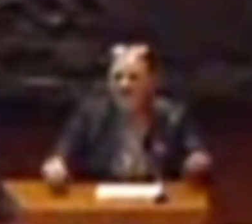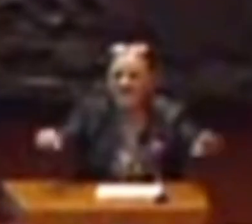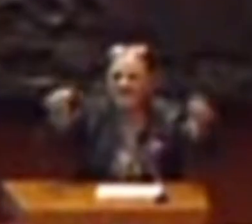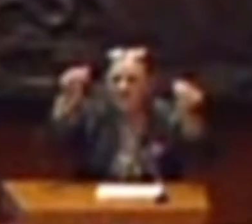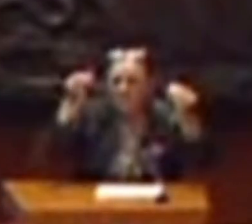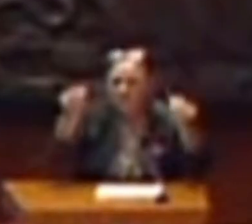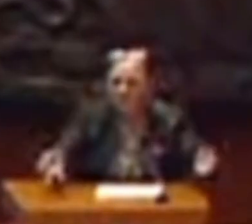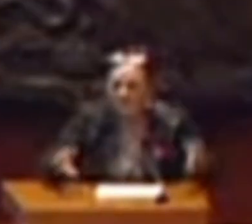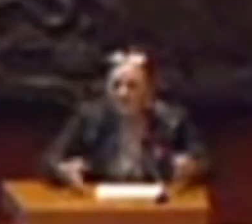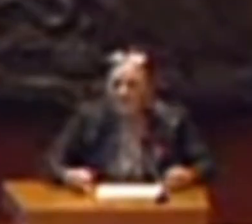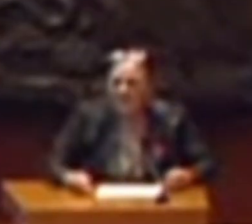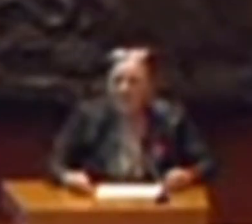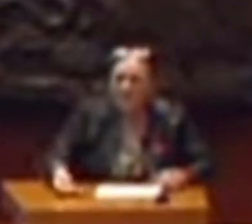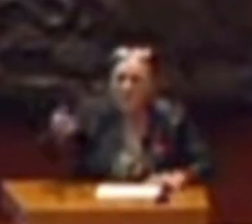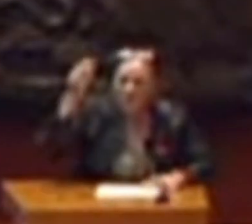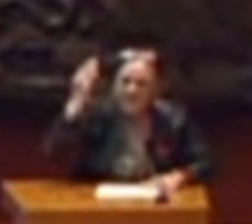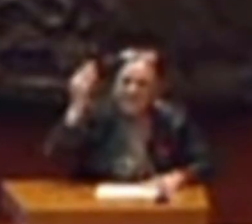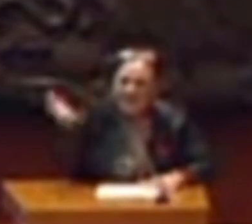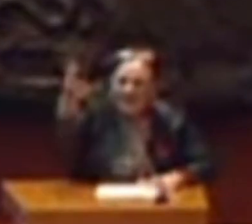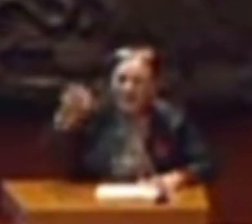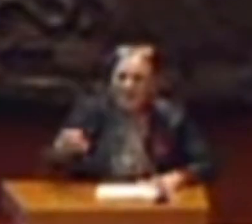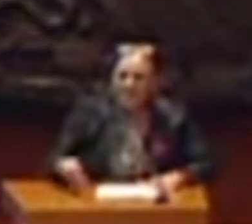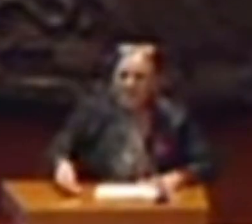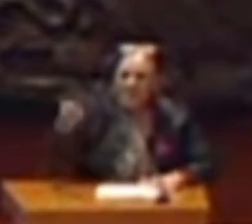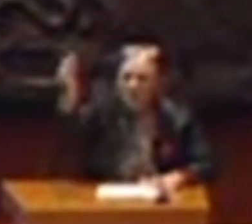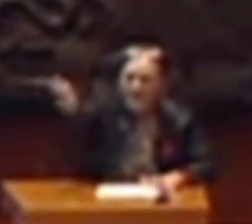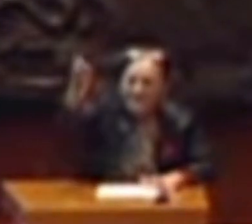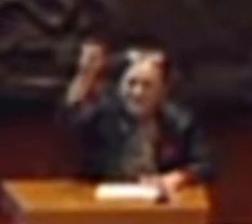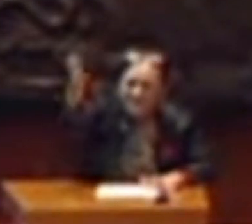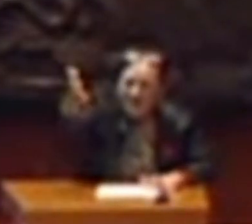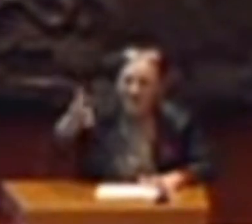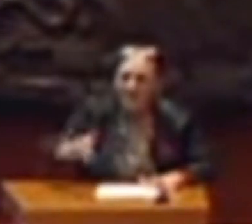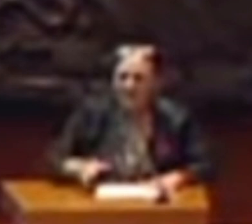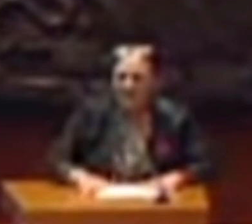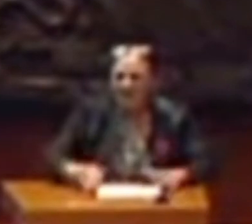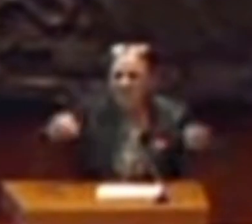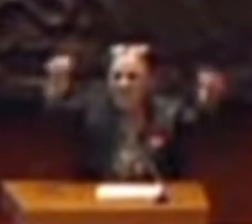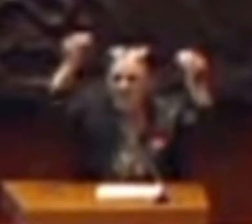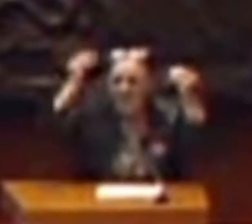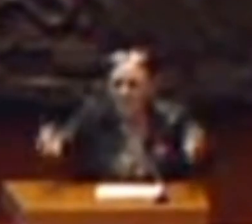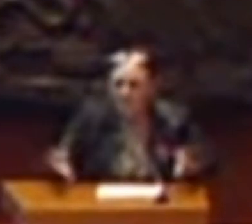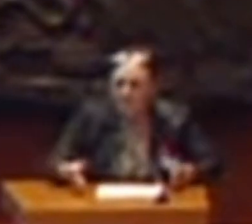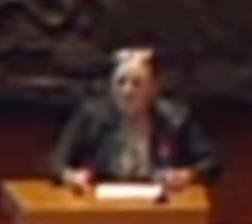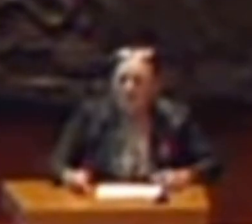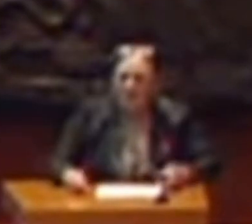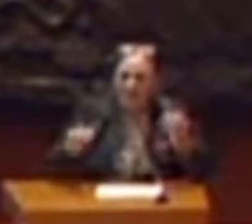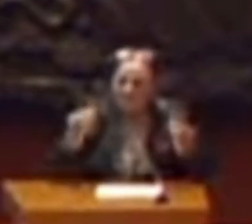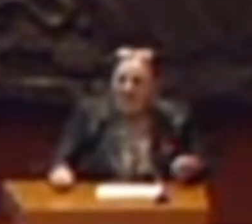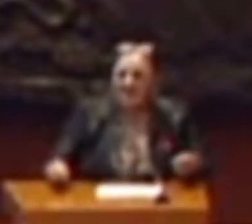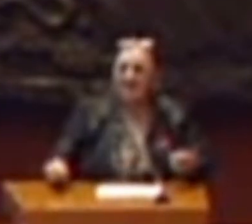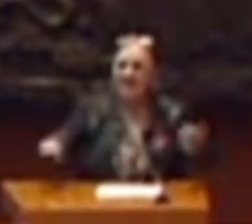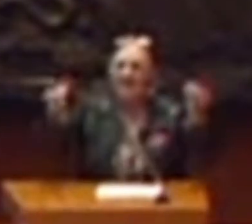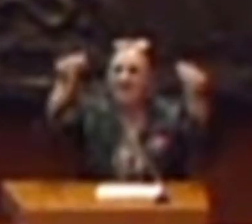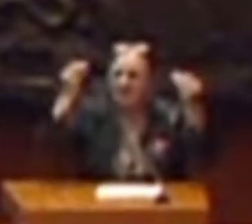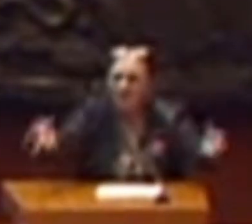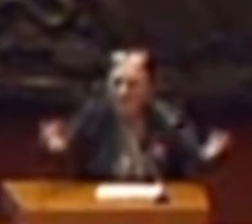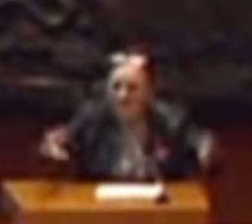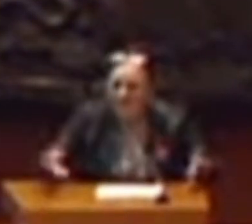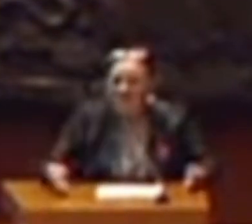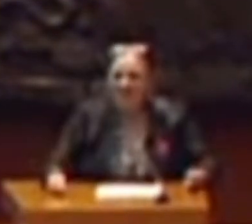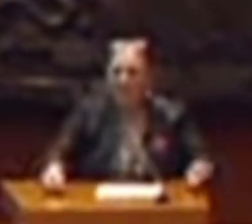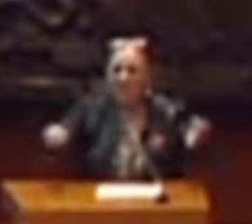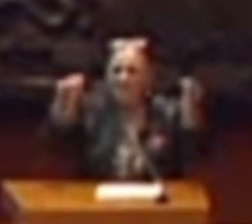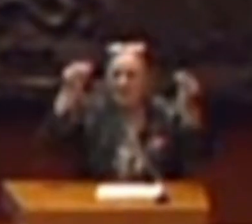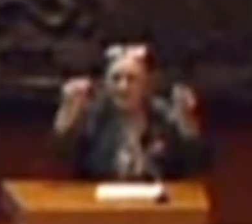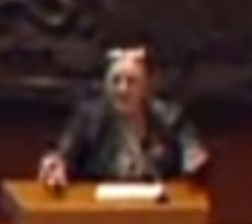a las instituciones. ¿Dónde están mayores de edad dando el ejemplo a las nuevas